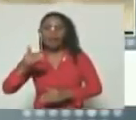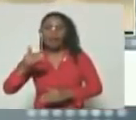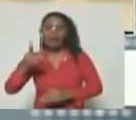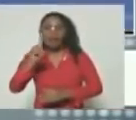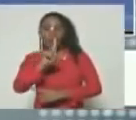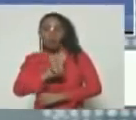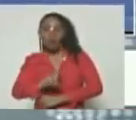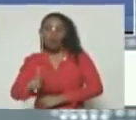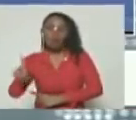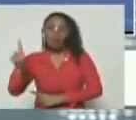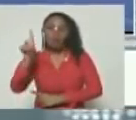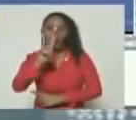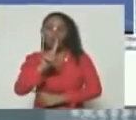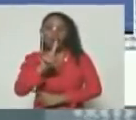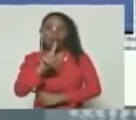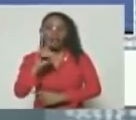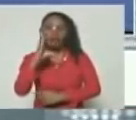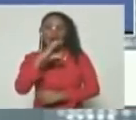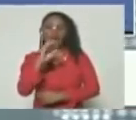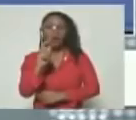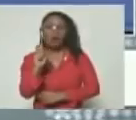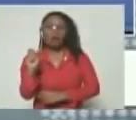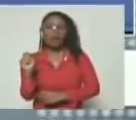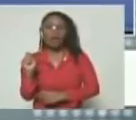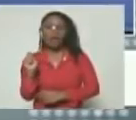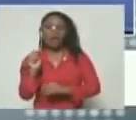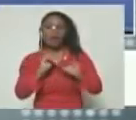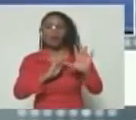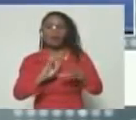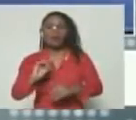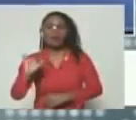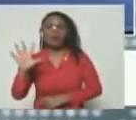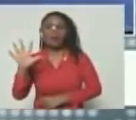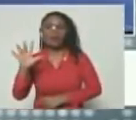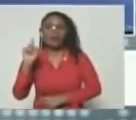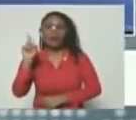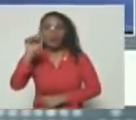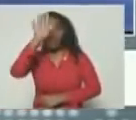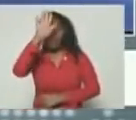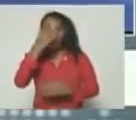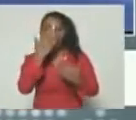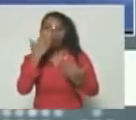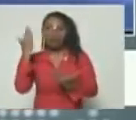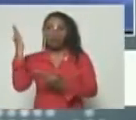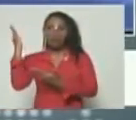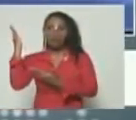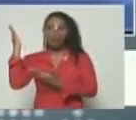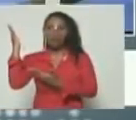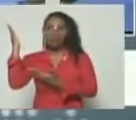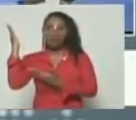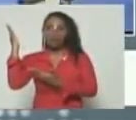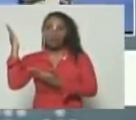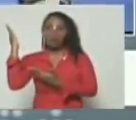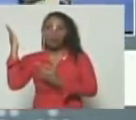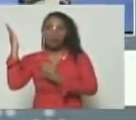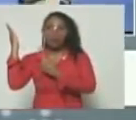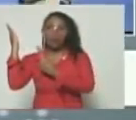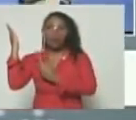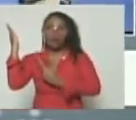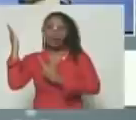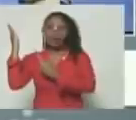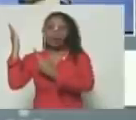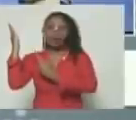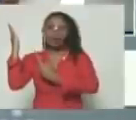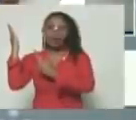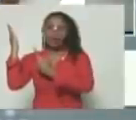circundantes entre la Cota 905 y La Vega. Ahí están las imágenes, ahí están las armas. Muchas, esto es una parte de las armas